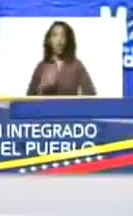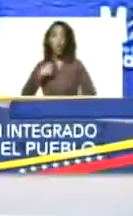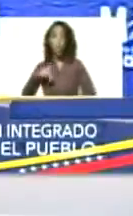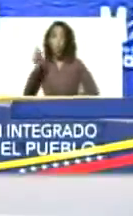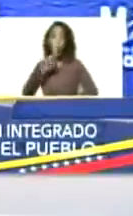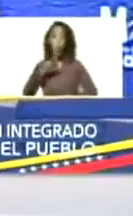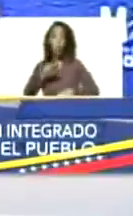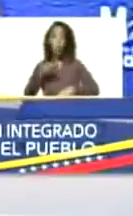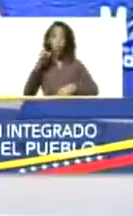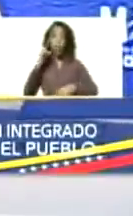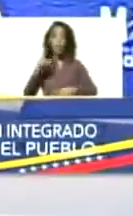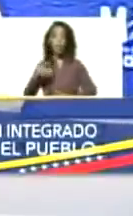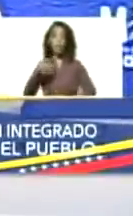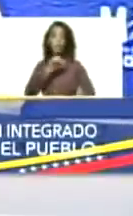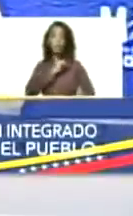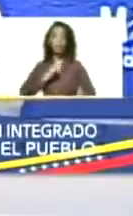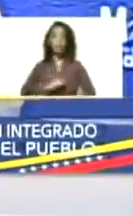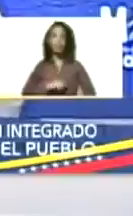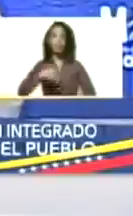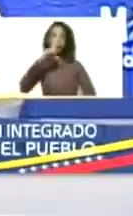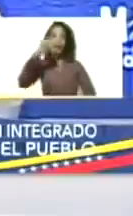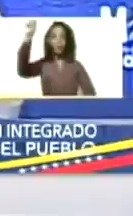baño de super bigote.